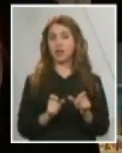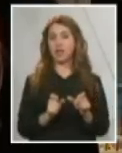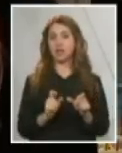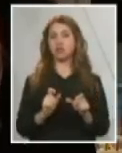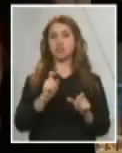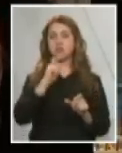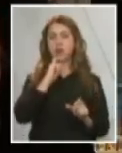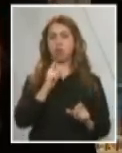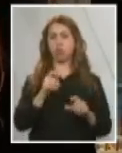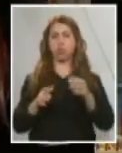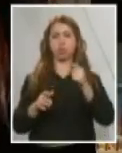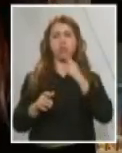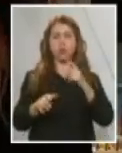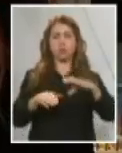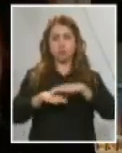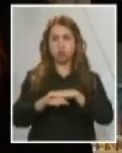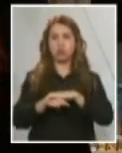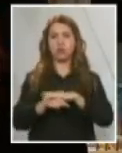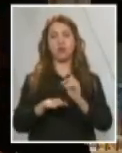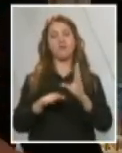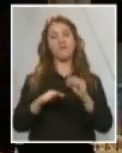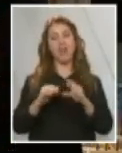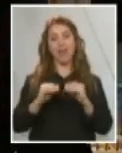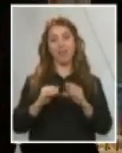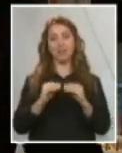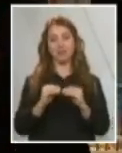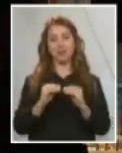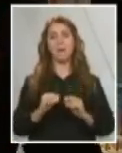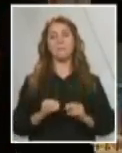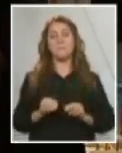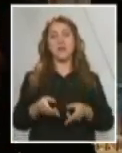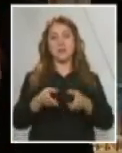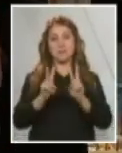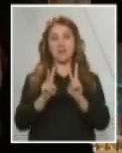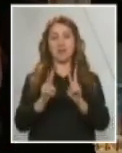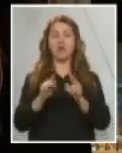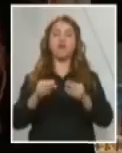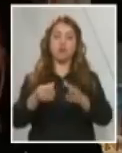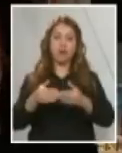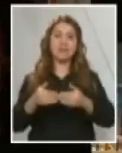está rígido. Ya al ser blando nos va a permitir